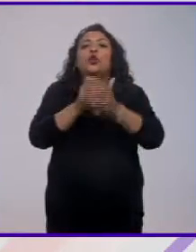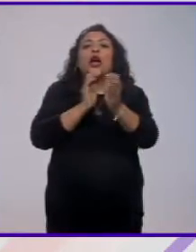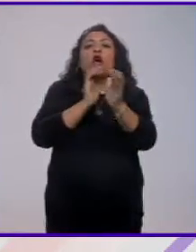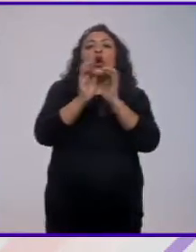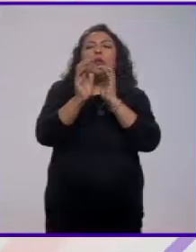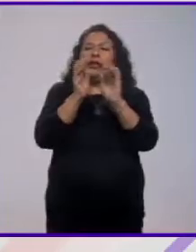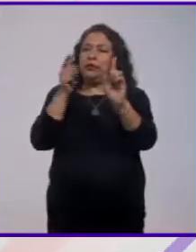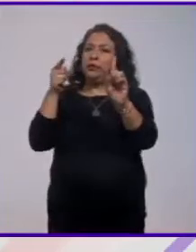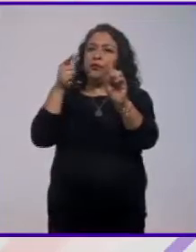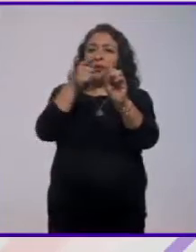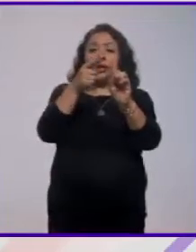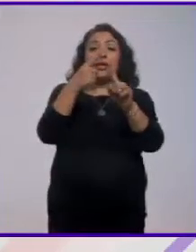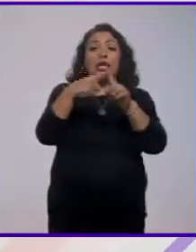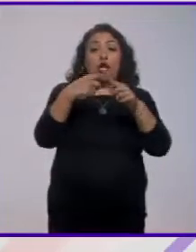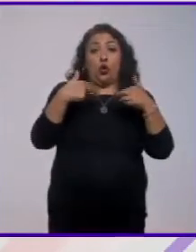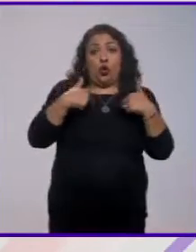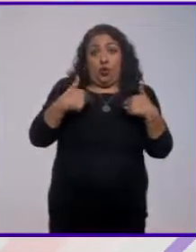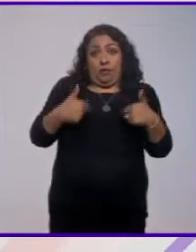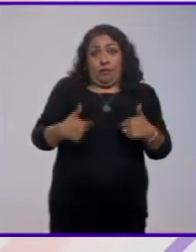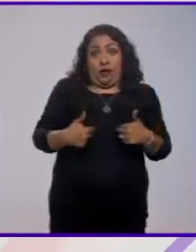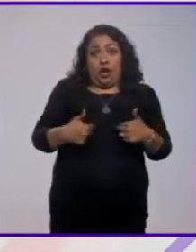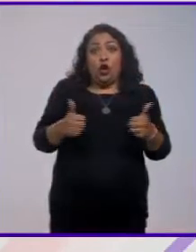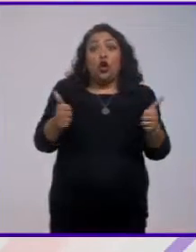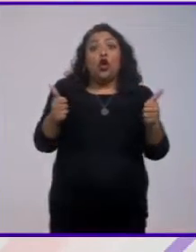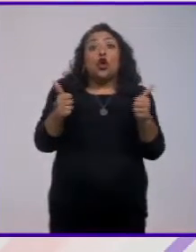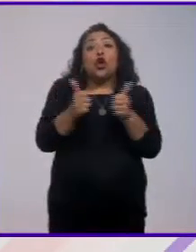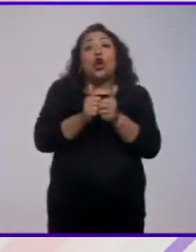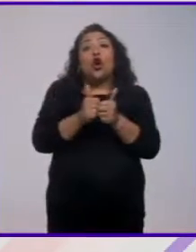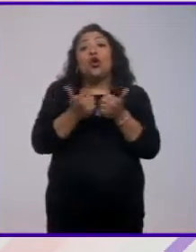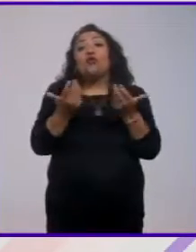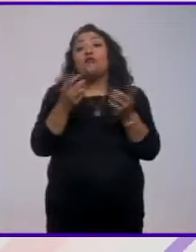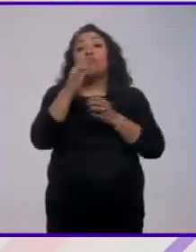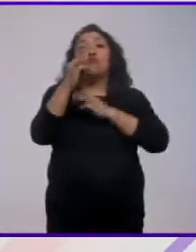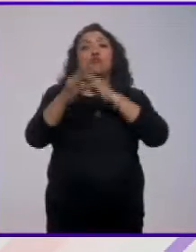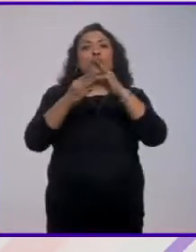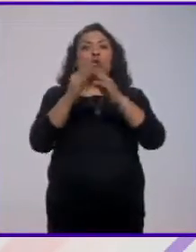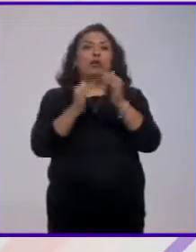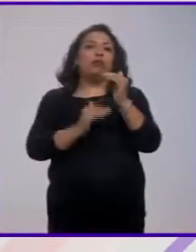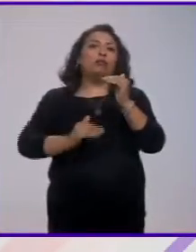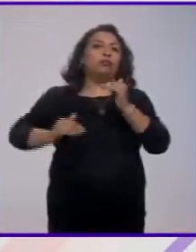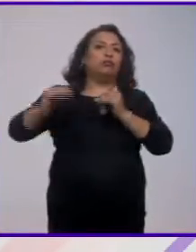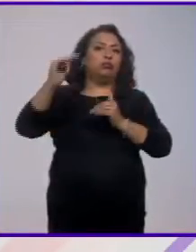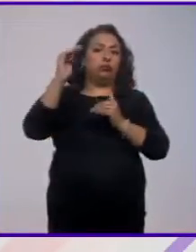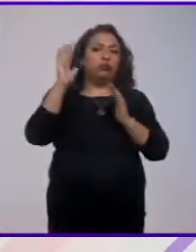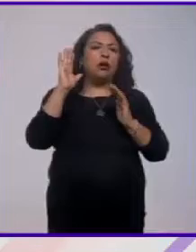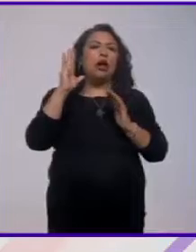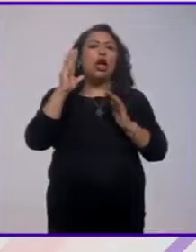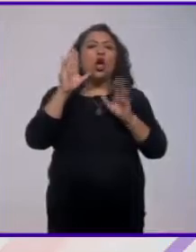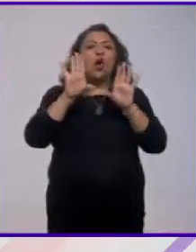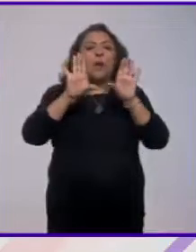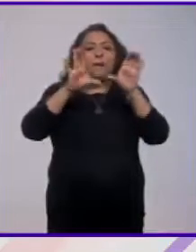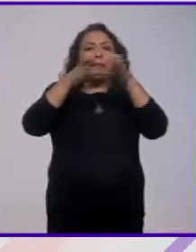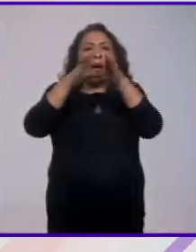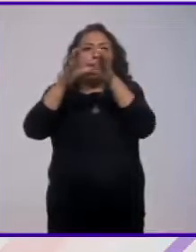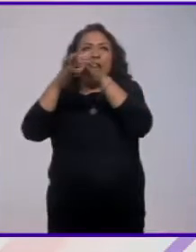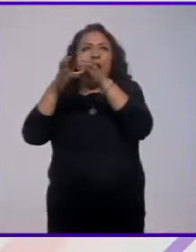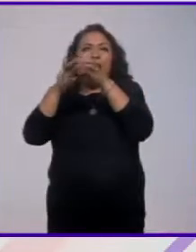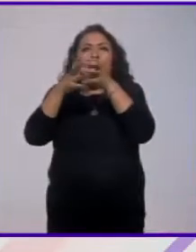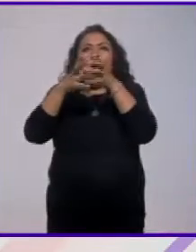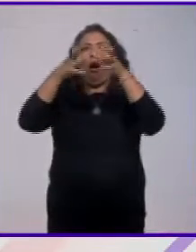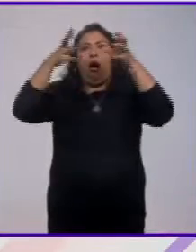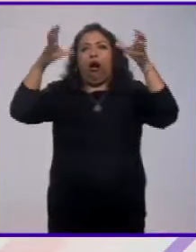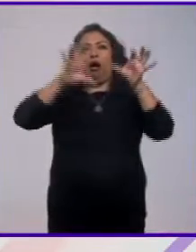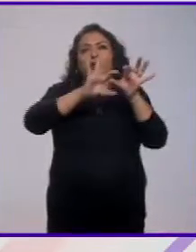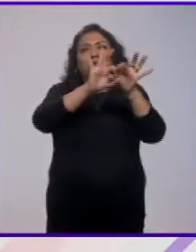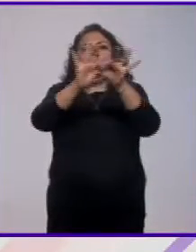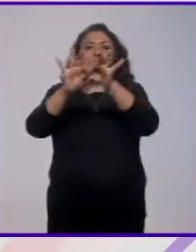directa del humano, del individuo, pues con un mundo mayor, del microcosmos que somos cada uno con un macrocosmos.